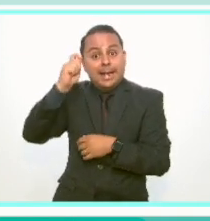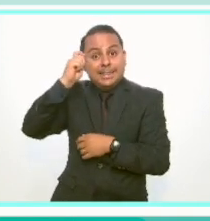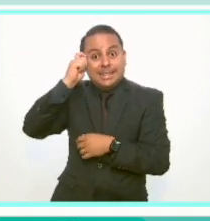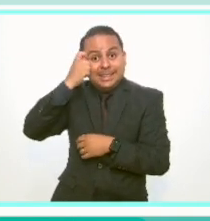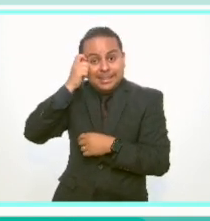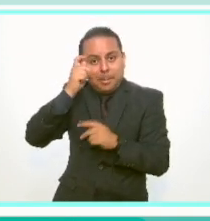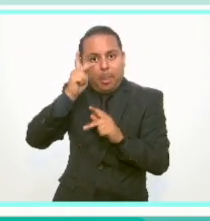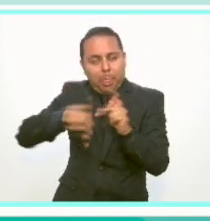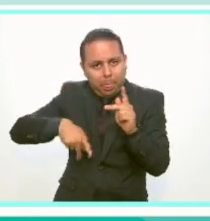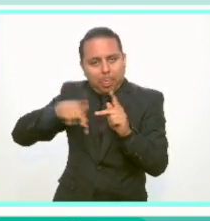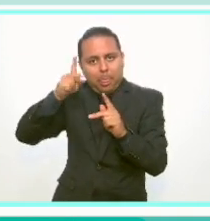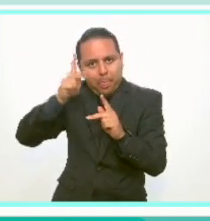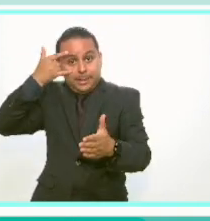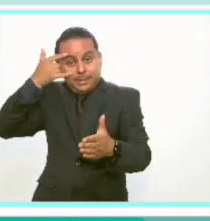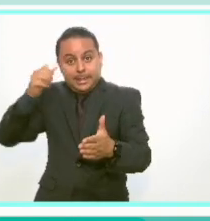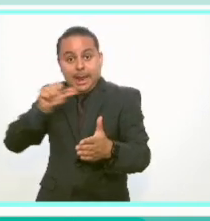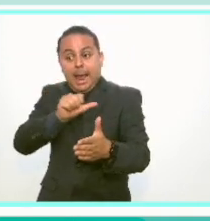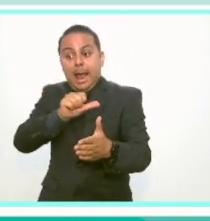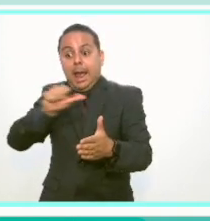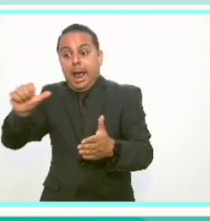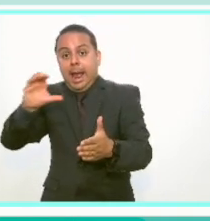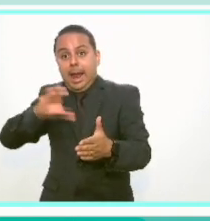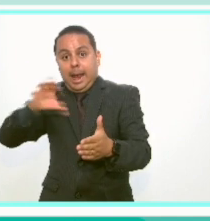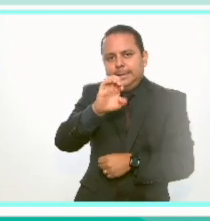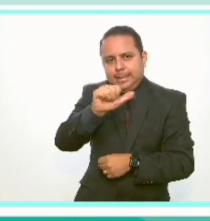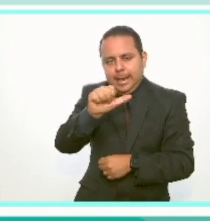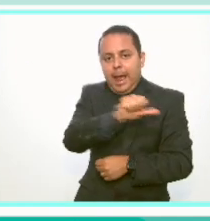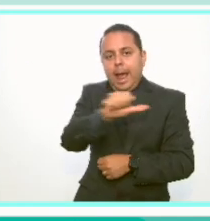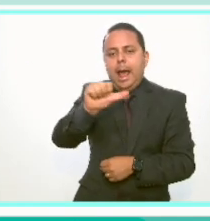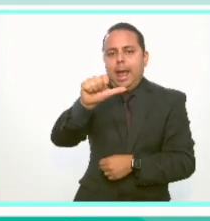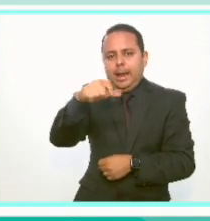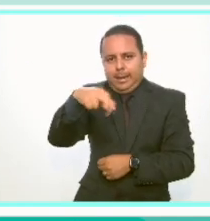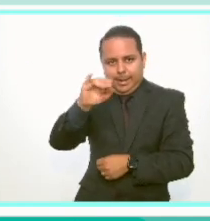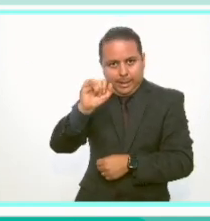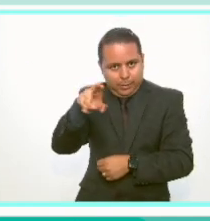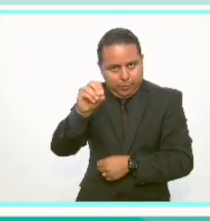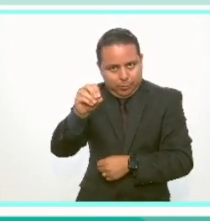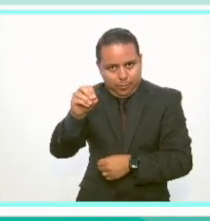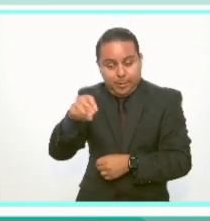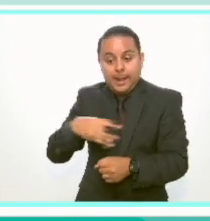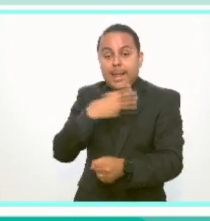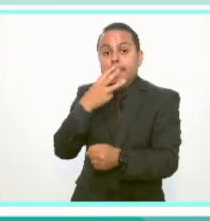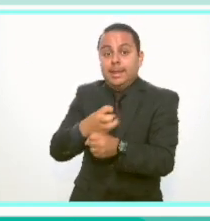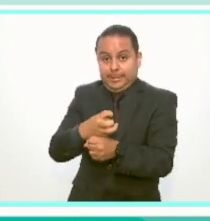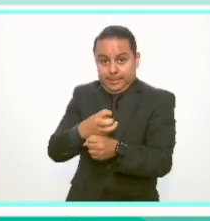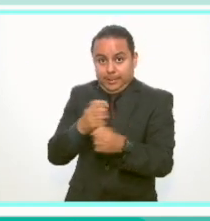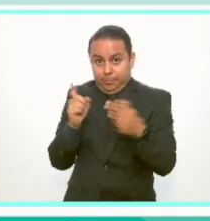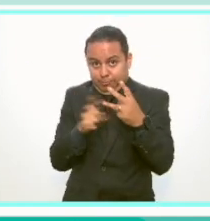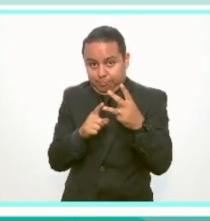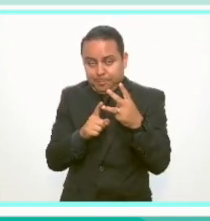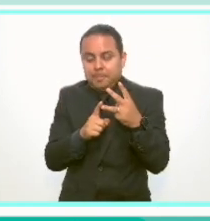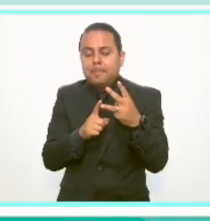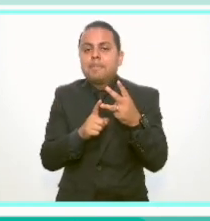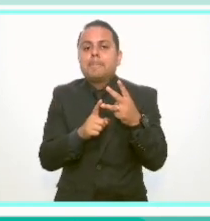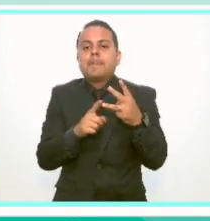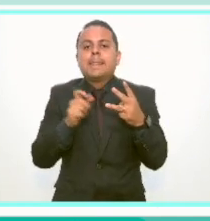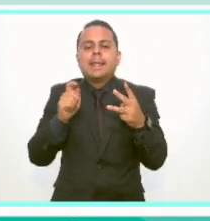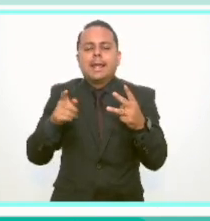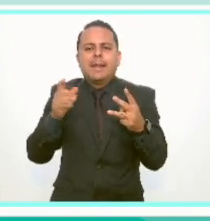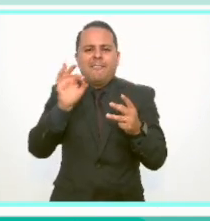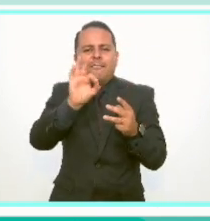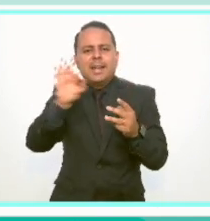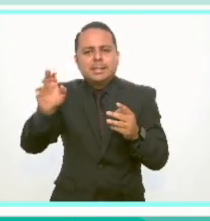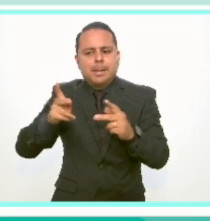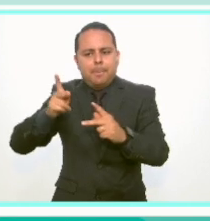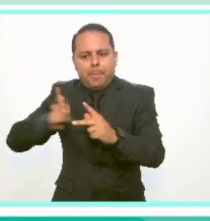han sido en el primer tramo y cuántas en el segundo? Tercera, las fechas de las